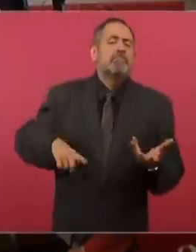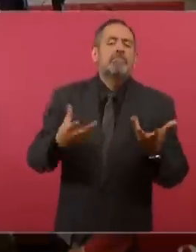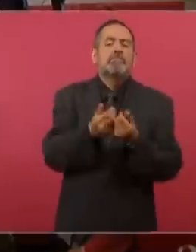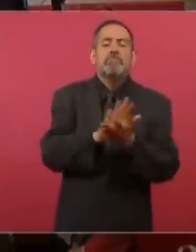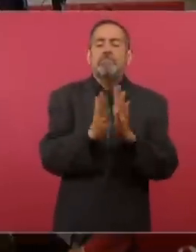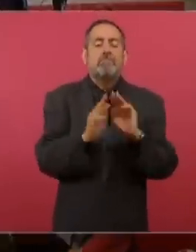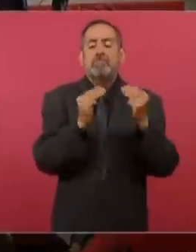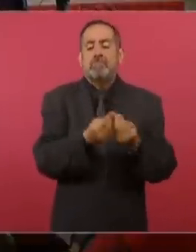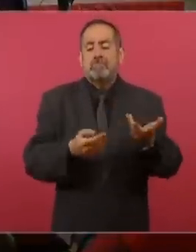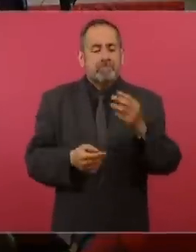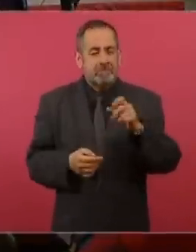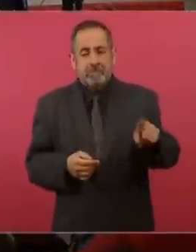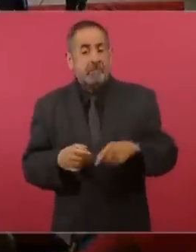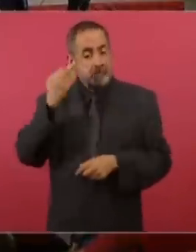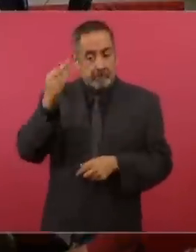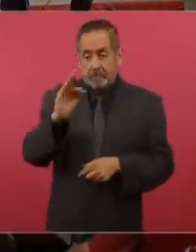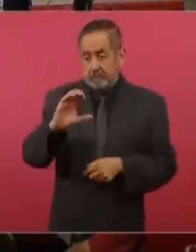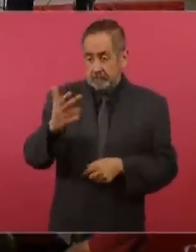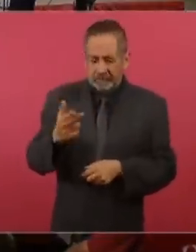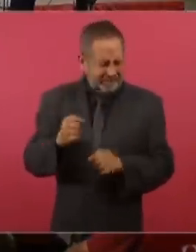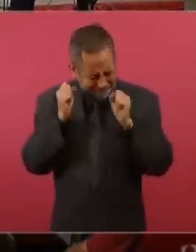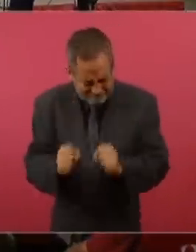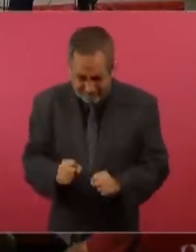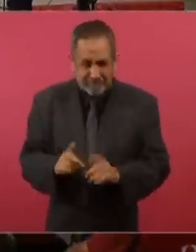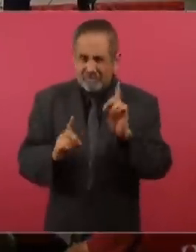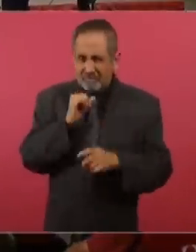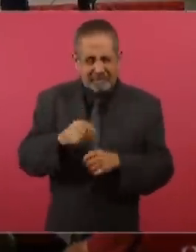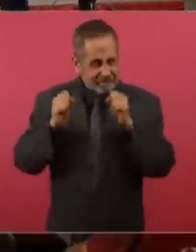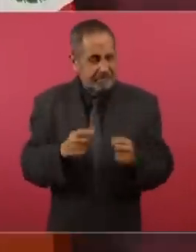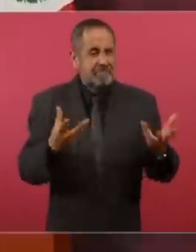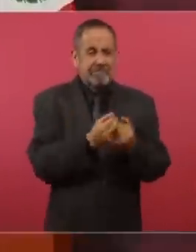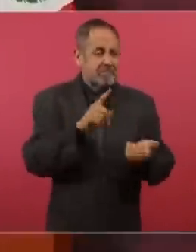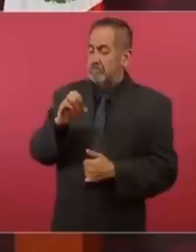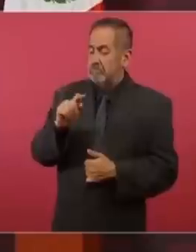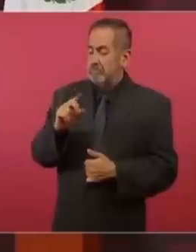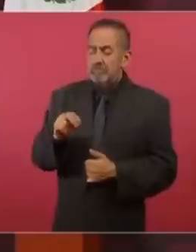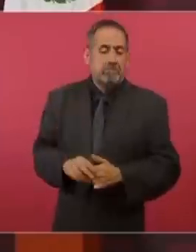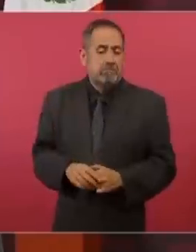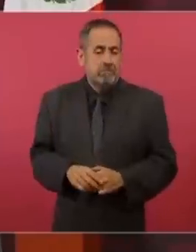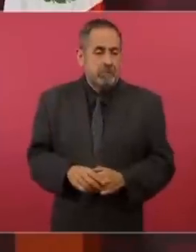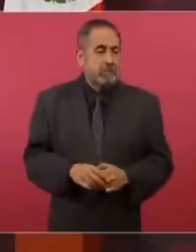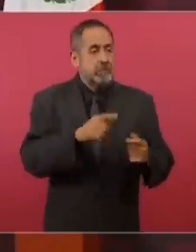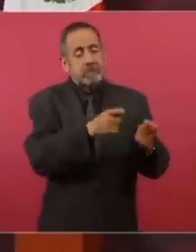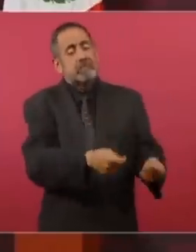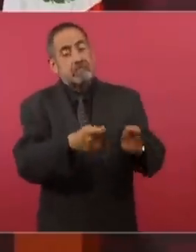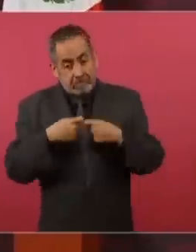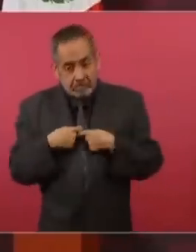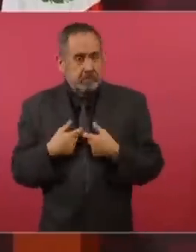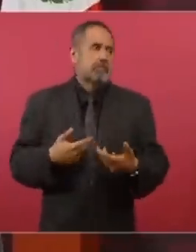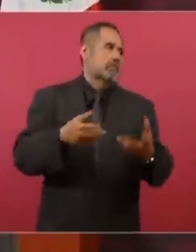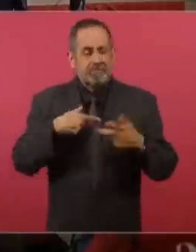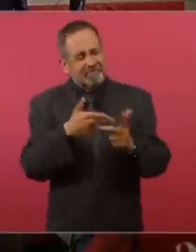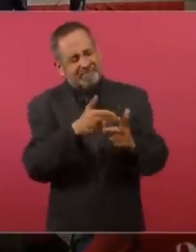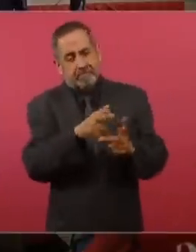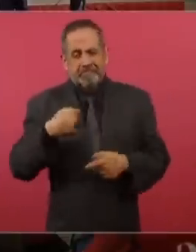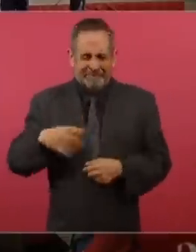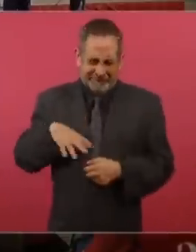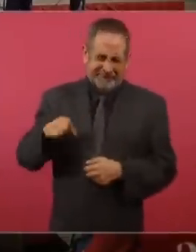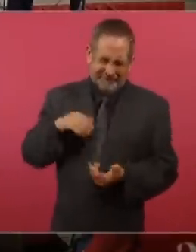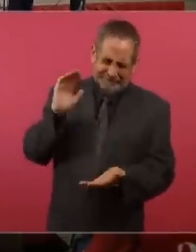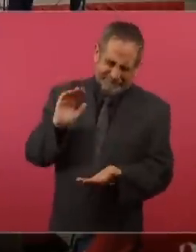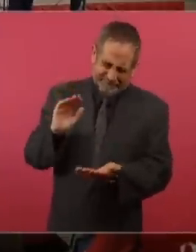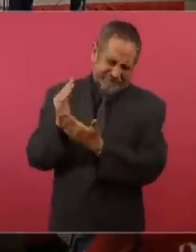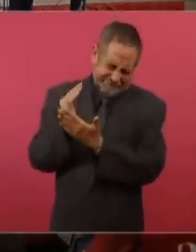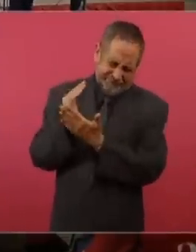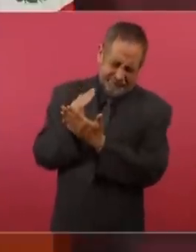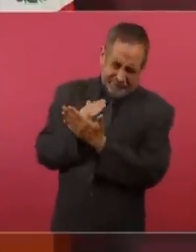porque en el gobierno de Calderón, sin duda, había un narcoestado y heredamos todo eso, pues hemos logrado irlos bajando.